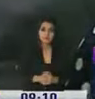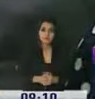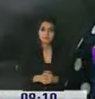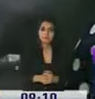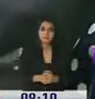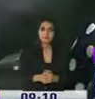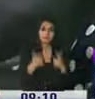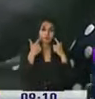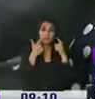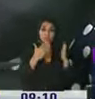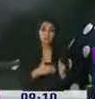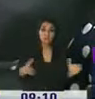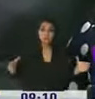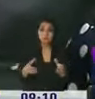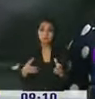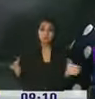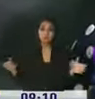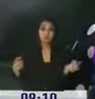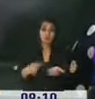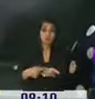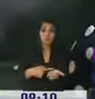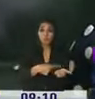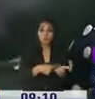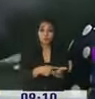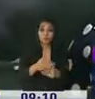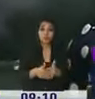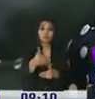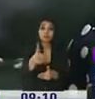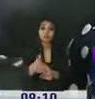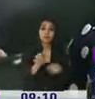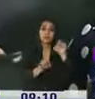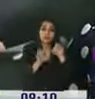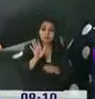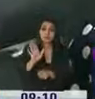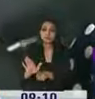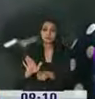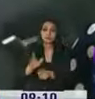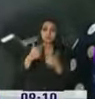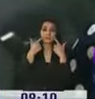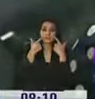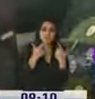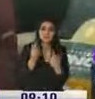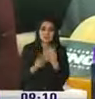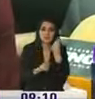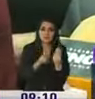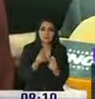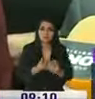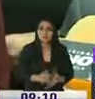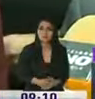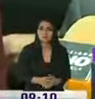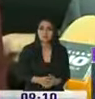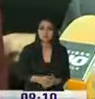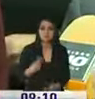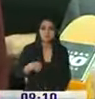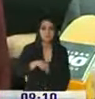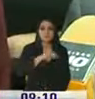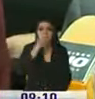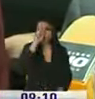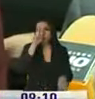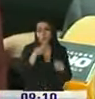con el fiscal general para ver qué paso estratégico realiza la Fiscalía General del Estado. Nosotros no estamos de acuerdo con